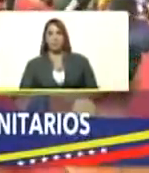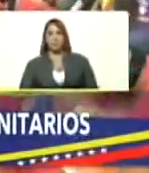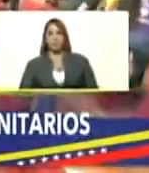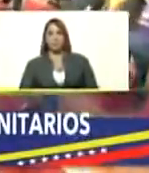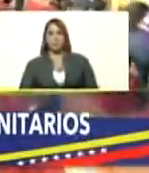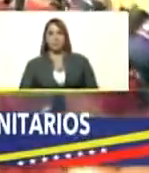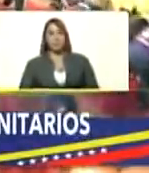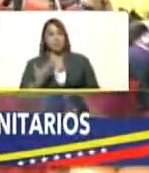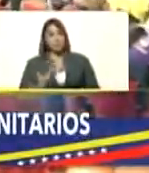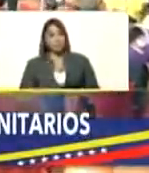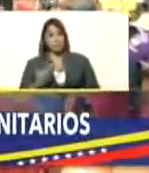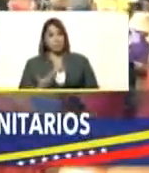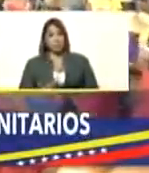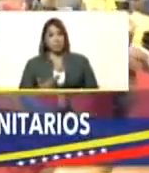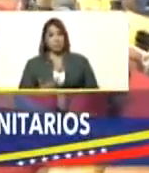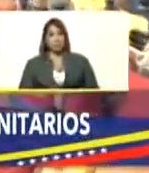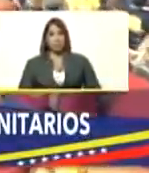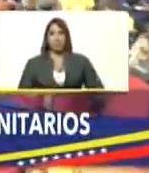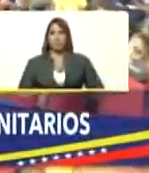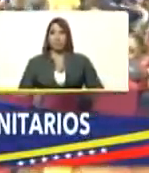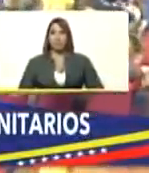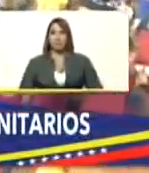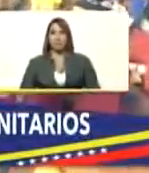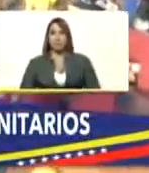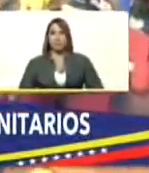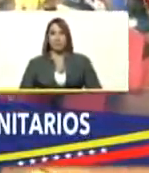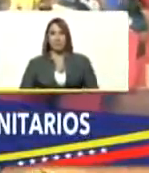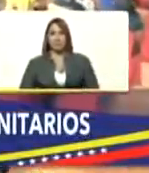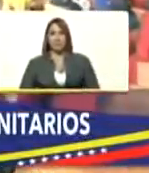Es muy importante